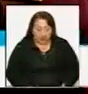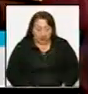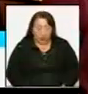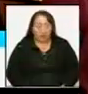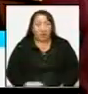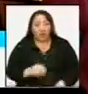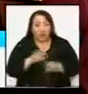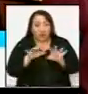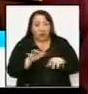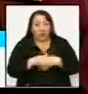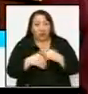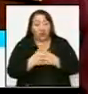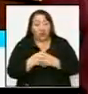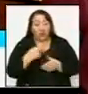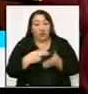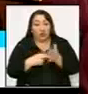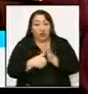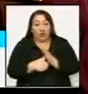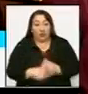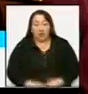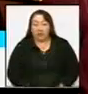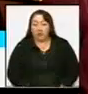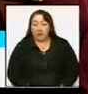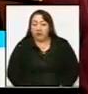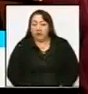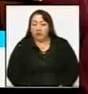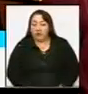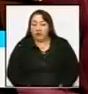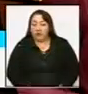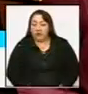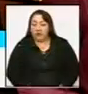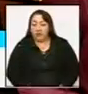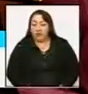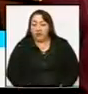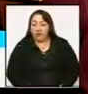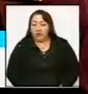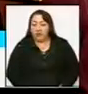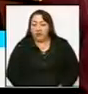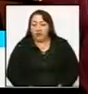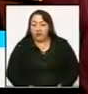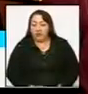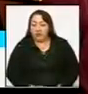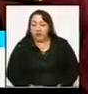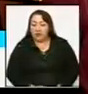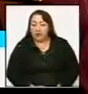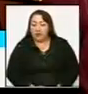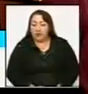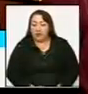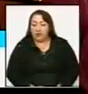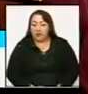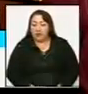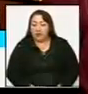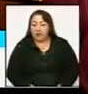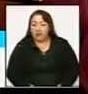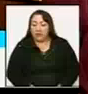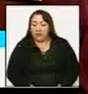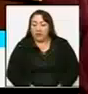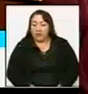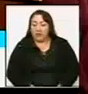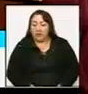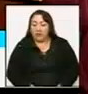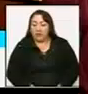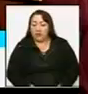tienen computarizado todos nuestros DNIs y, en teoría, debieran tener acceso al registro de organizaciones políticas. No hay